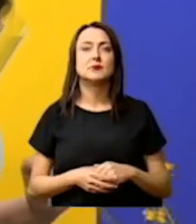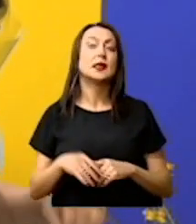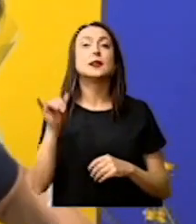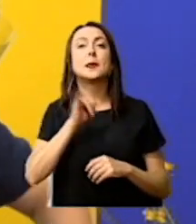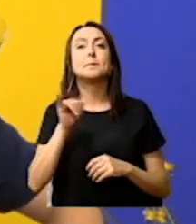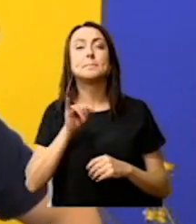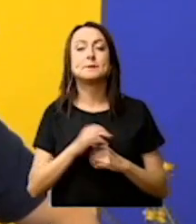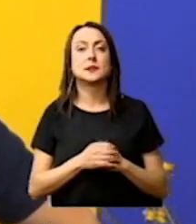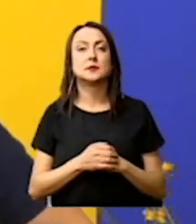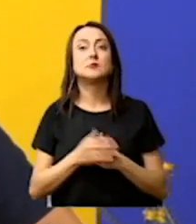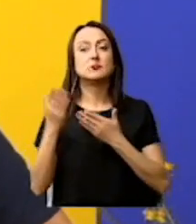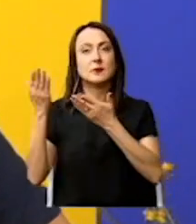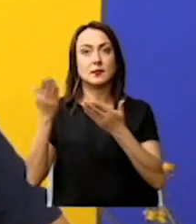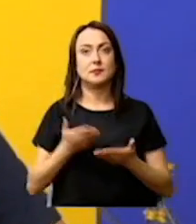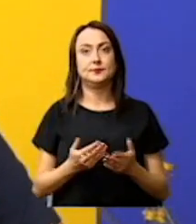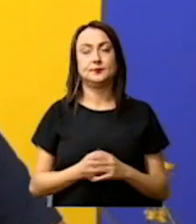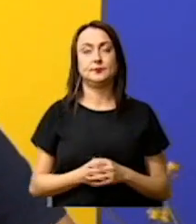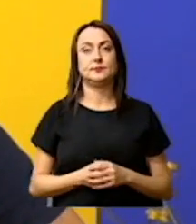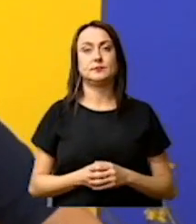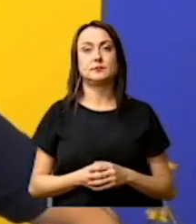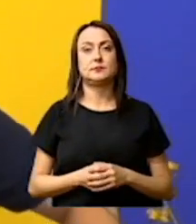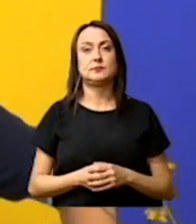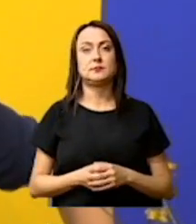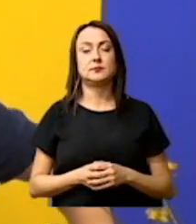También traigo por aquí